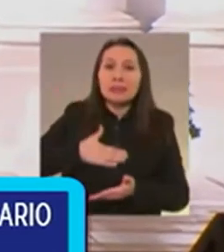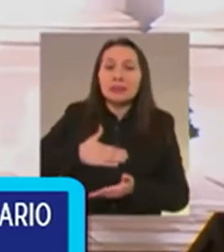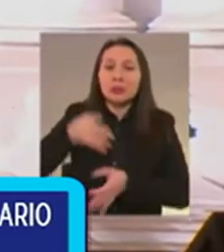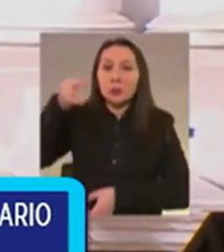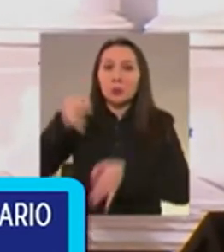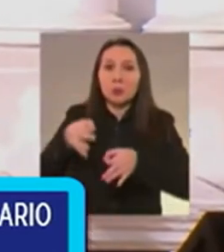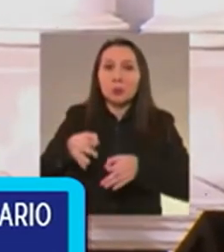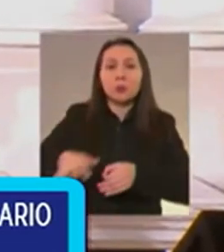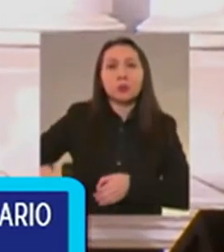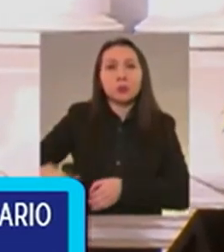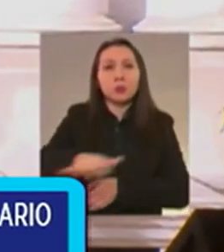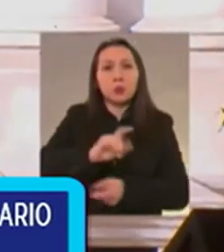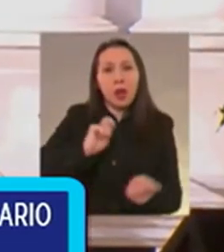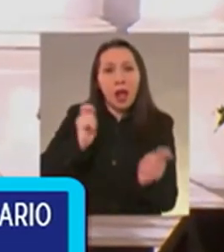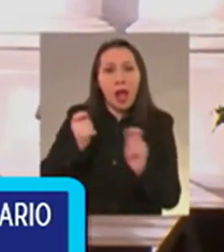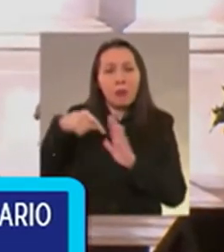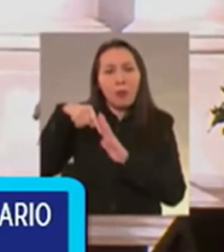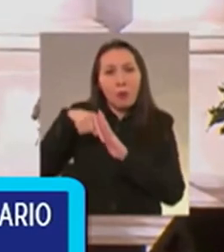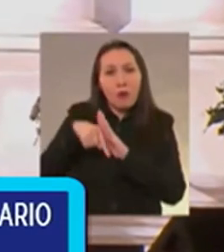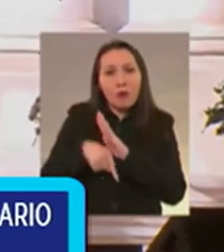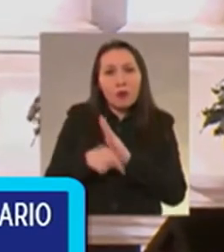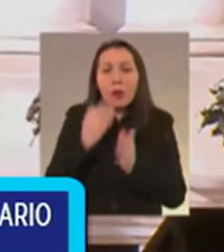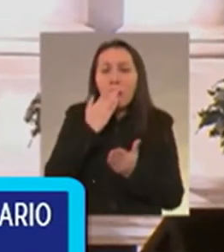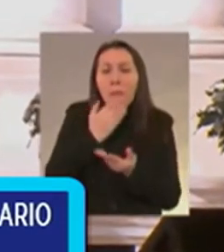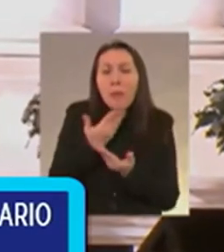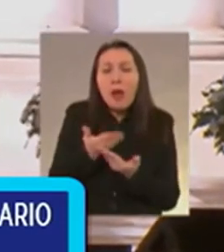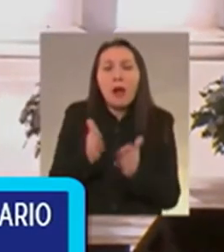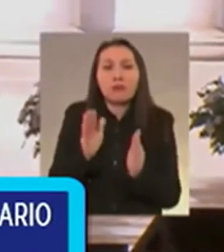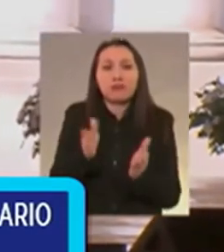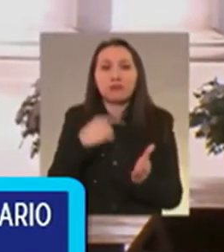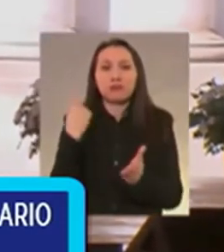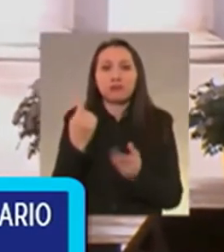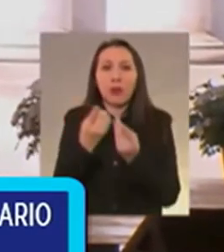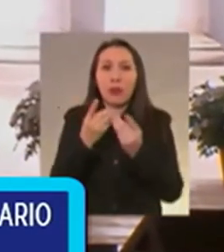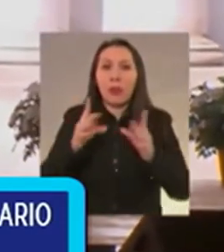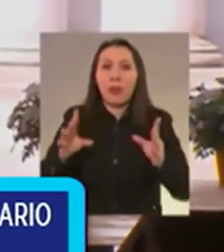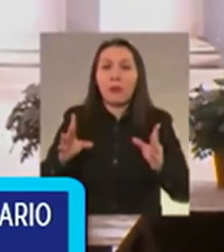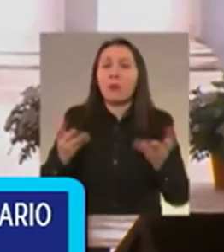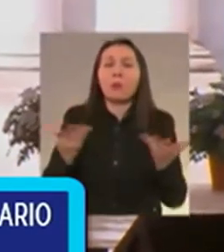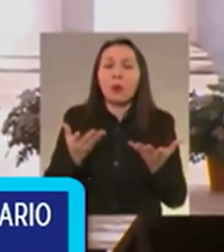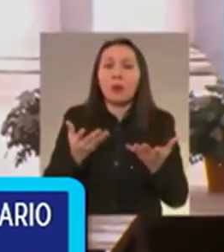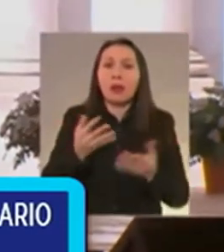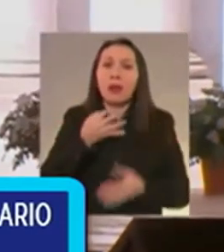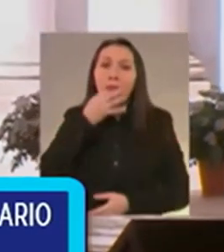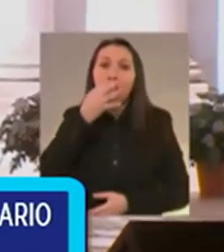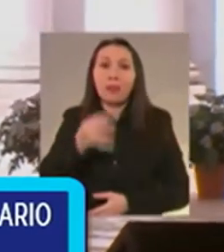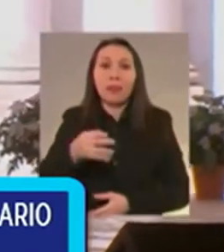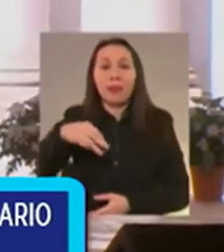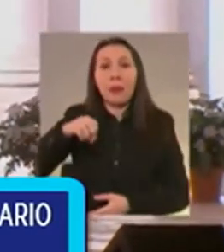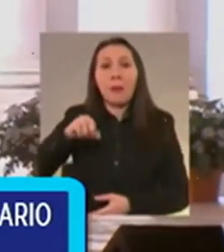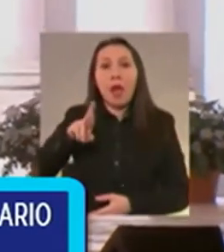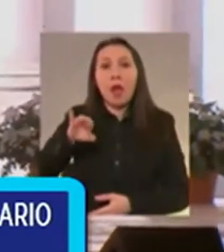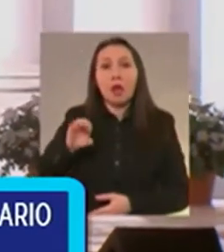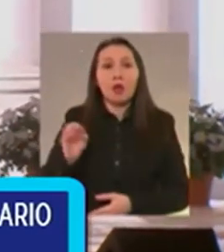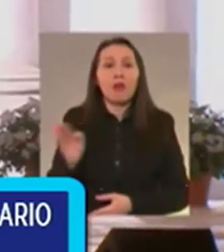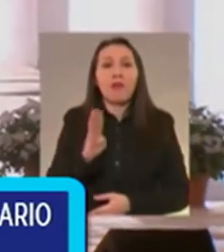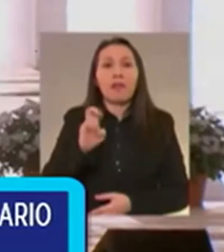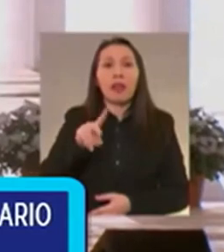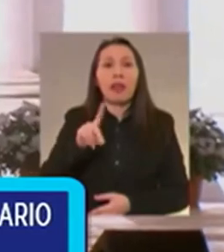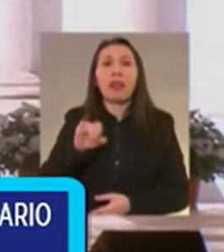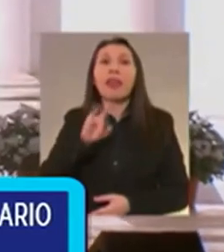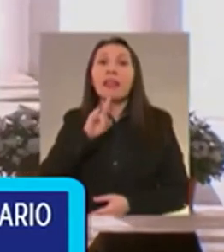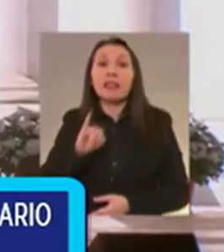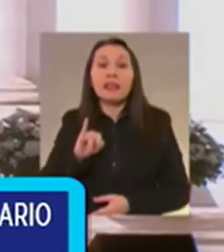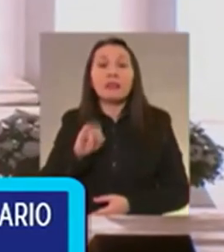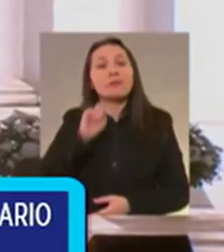social y de cambios profundos para mejorar nuestra democracia, sino porque, como lo llamó Mario Benedetti, fue un hombre